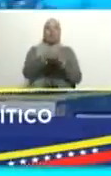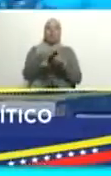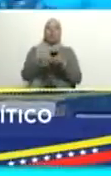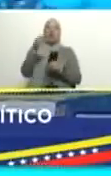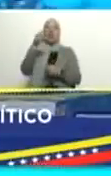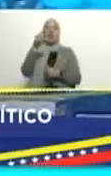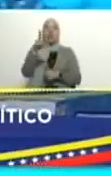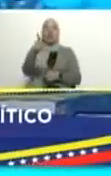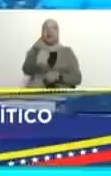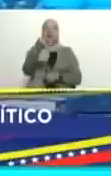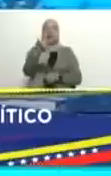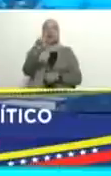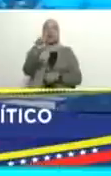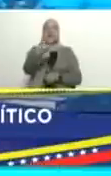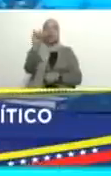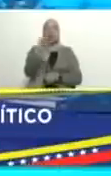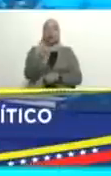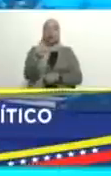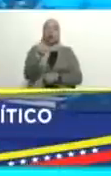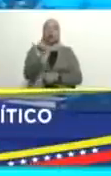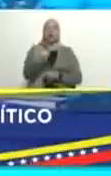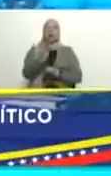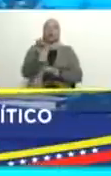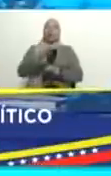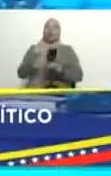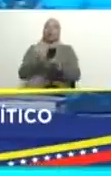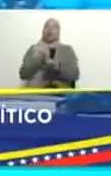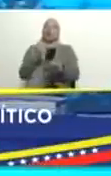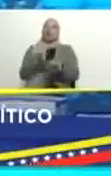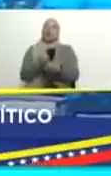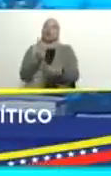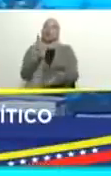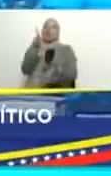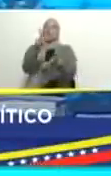Díaz, San Juan Bautista,